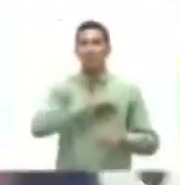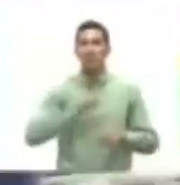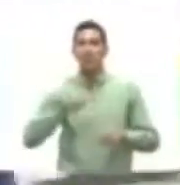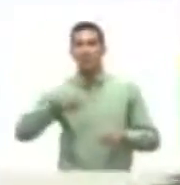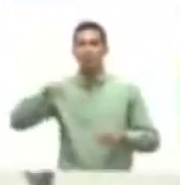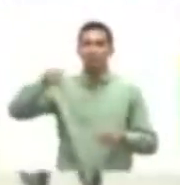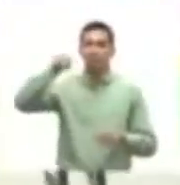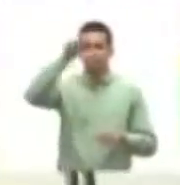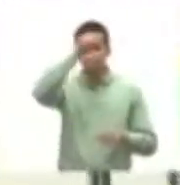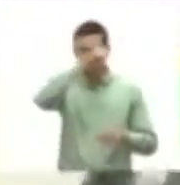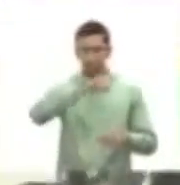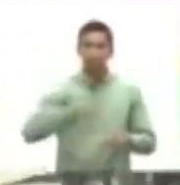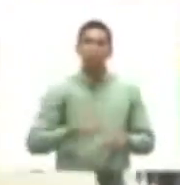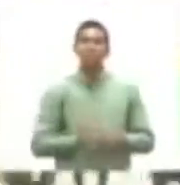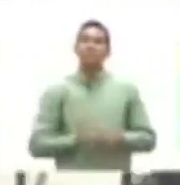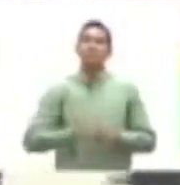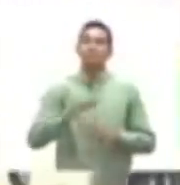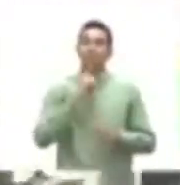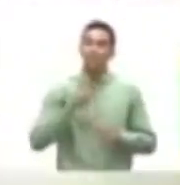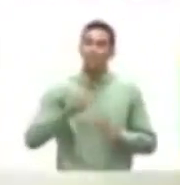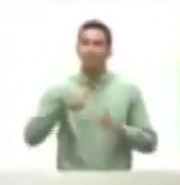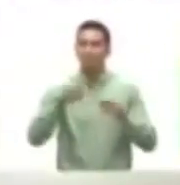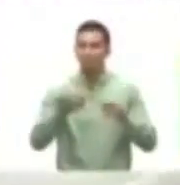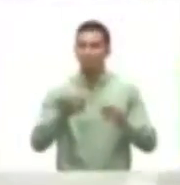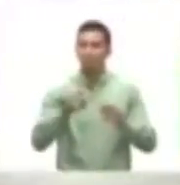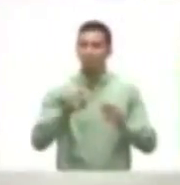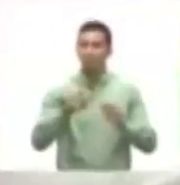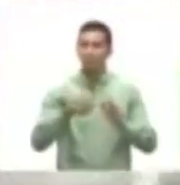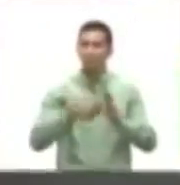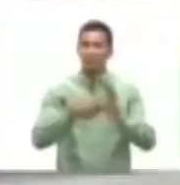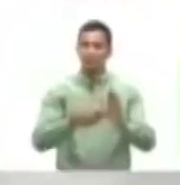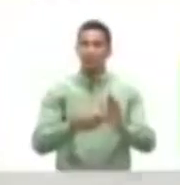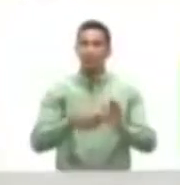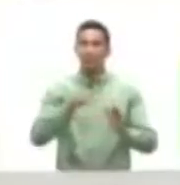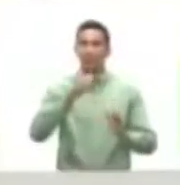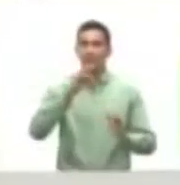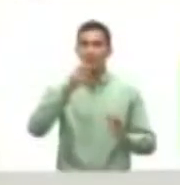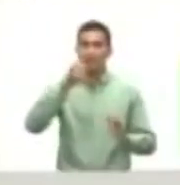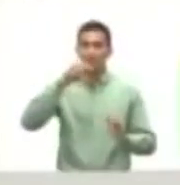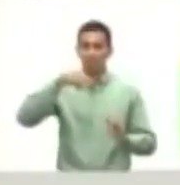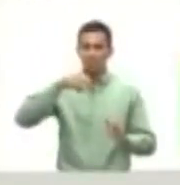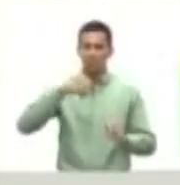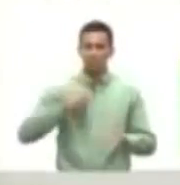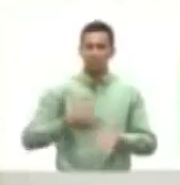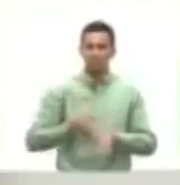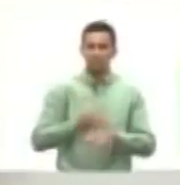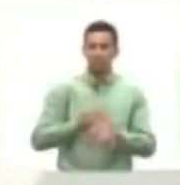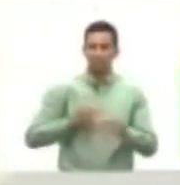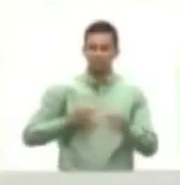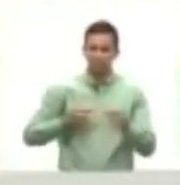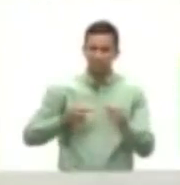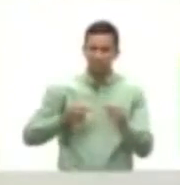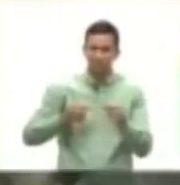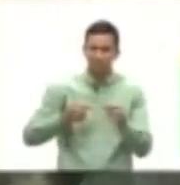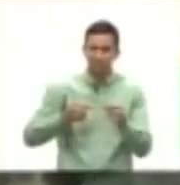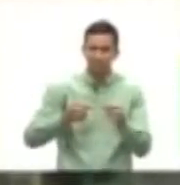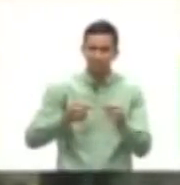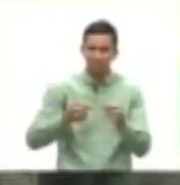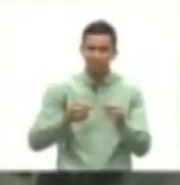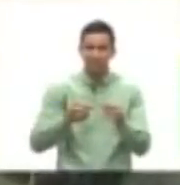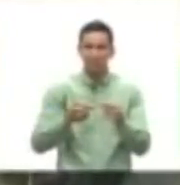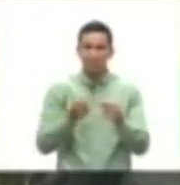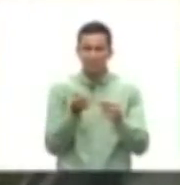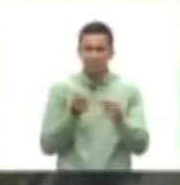que el belga Jonas Van Genesten se impuso al sprint. Atapuma vio reducida su ventaja con Alejandro Valverde, que quedó a solo